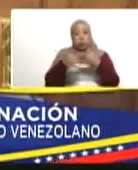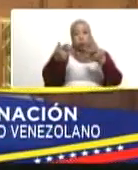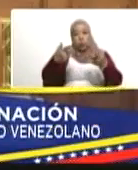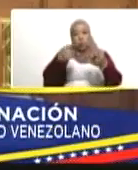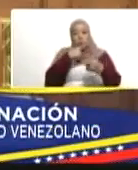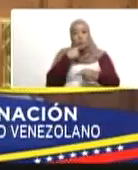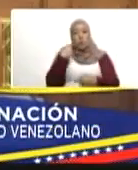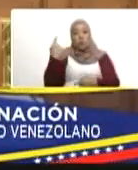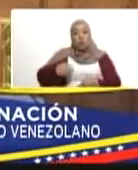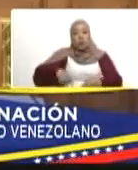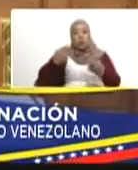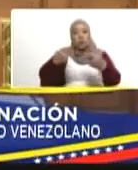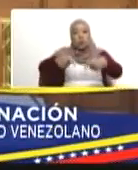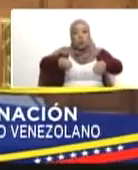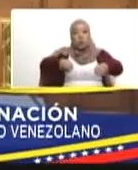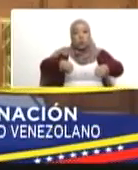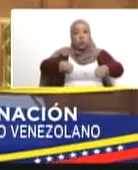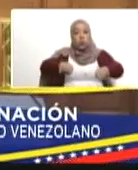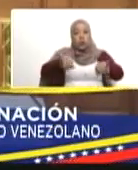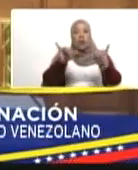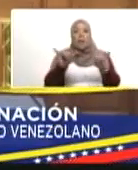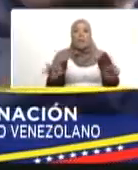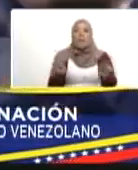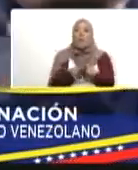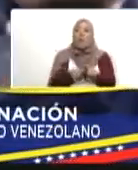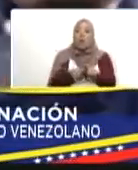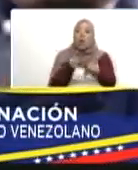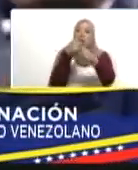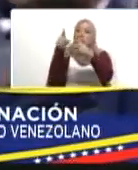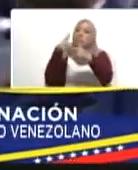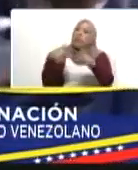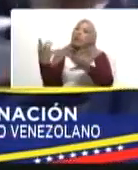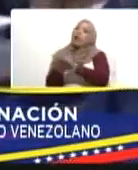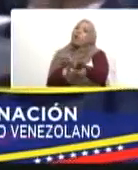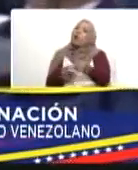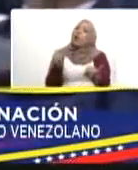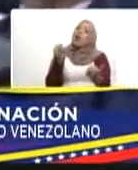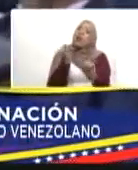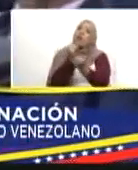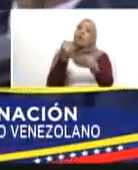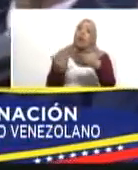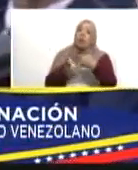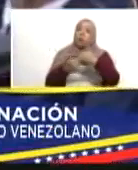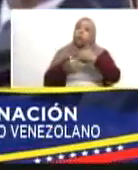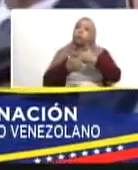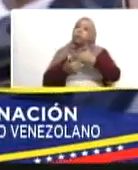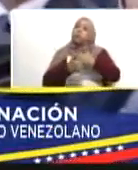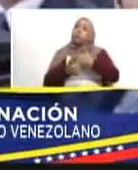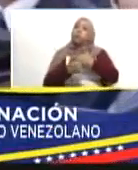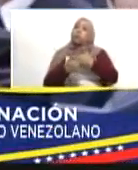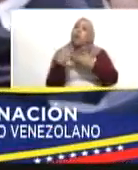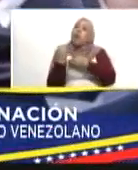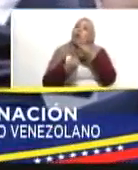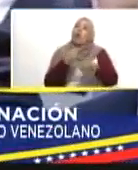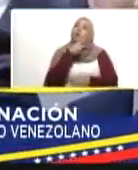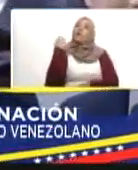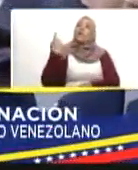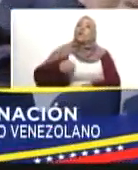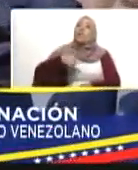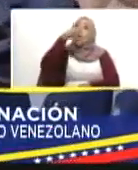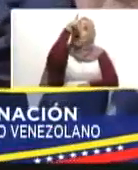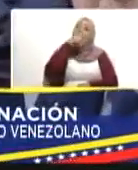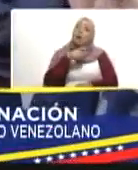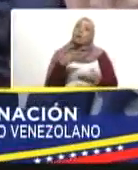le aplicaron la misma táctica de guerra multidimensional contra la economía y que hizo Rusia en estos